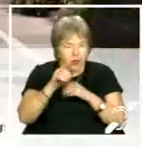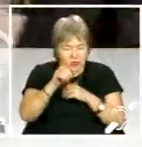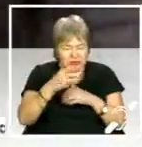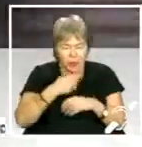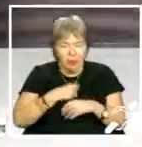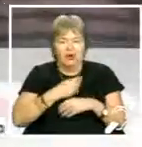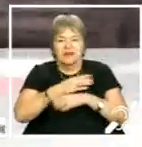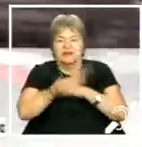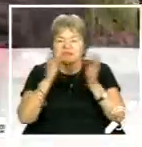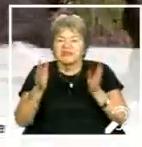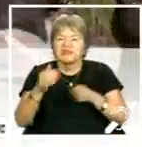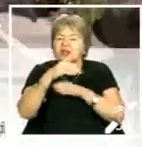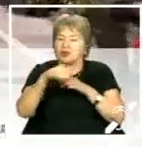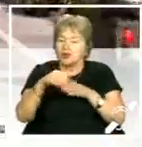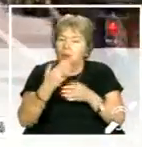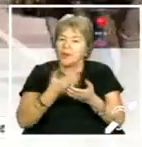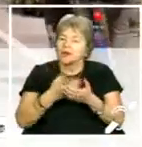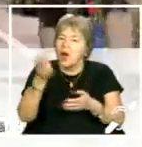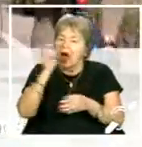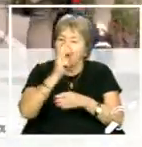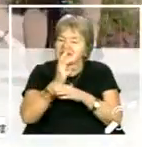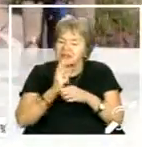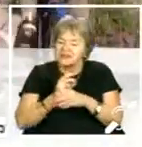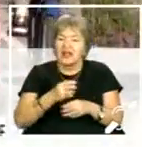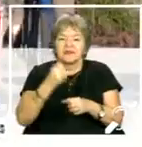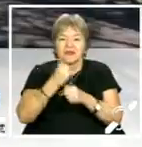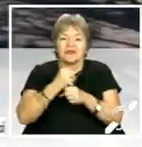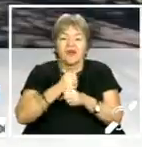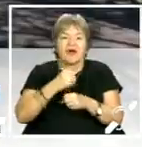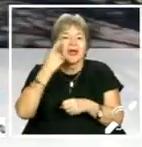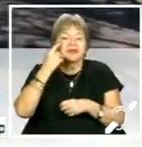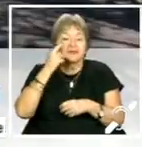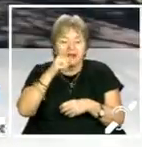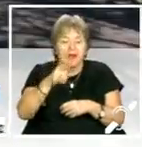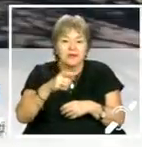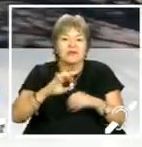calea pentru alte țări să exploreze soluții similare în combaterea crizei climatice.